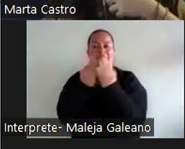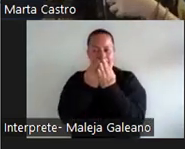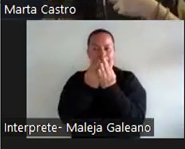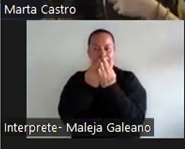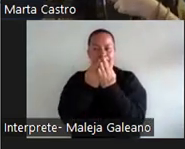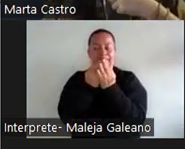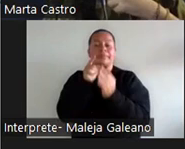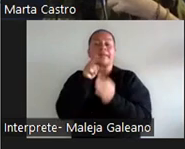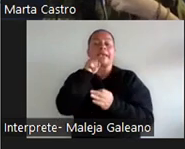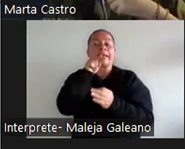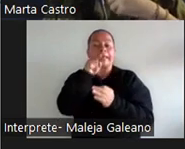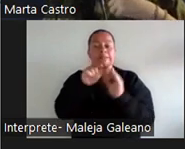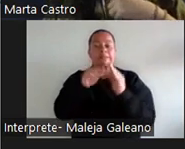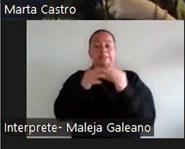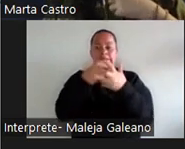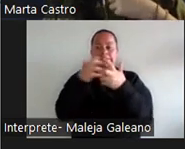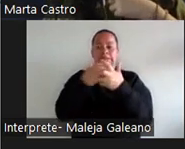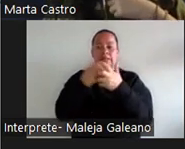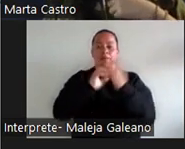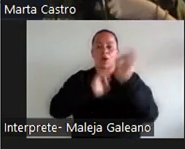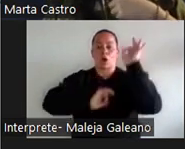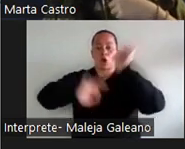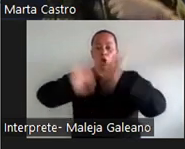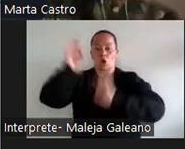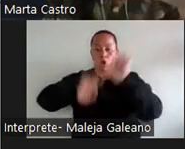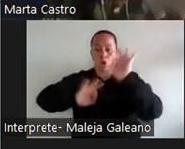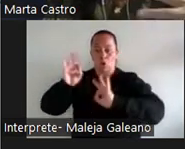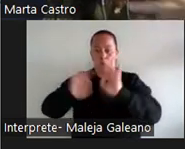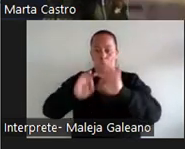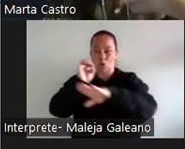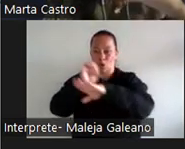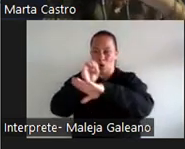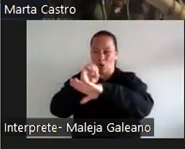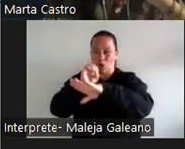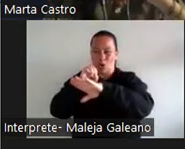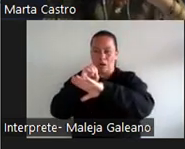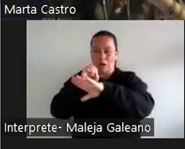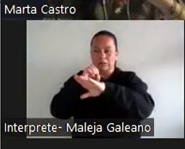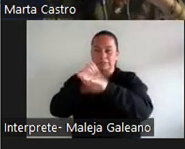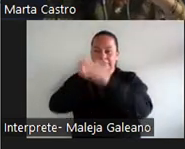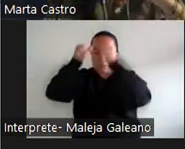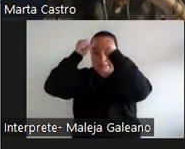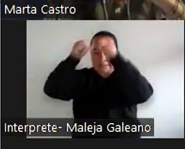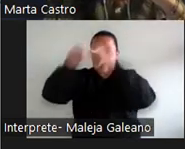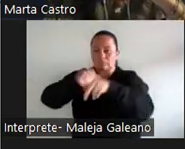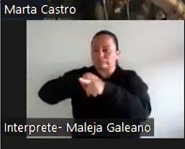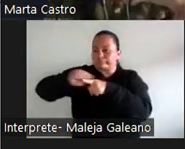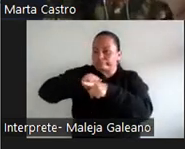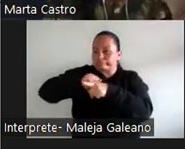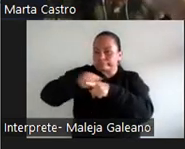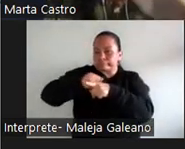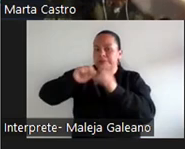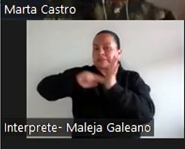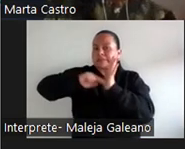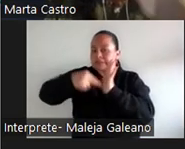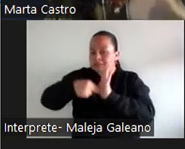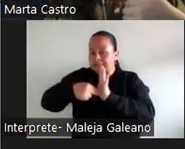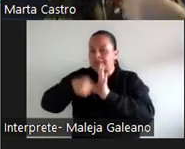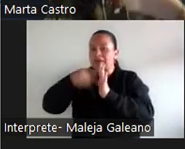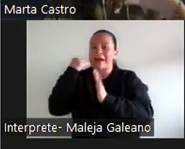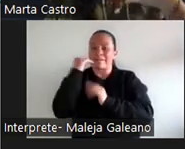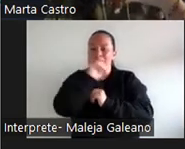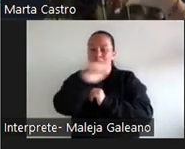este sistema organizativo del cuidado pues en la práctica lo que ha significado es que las mujeres y las